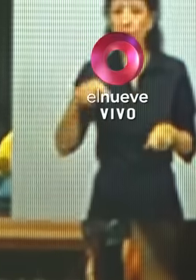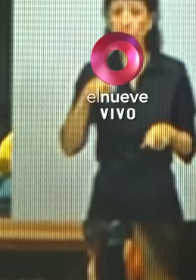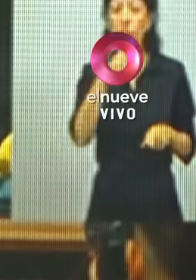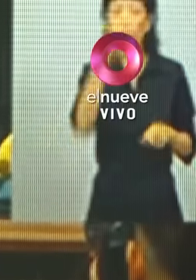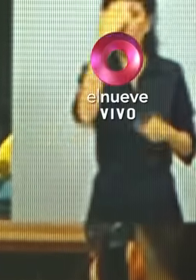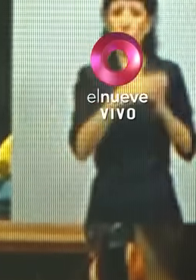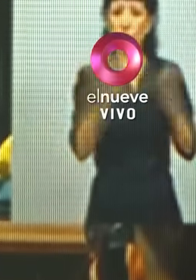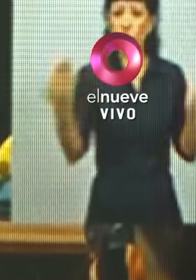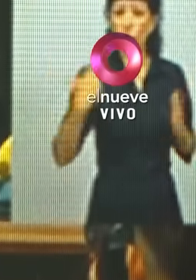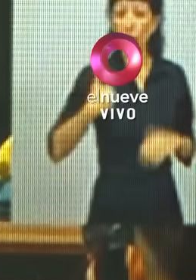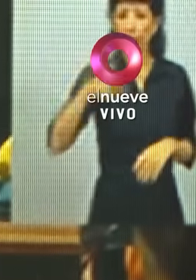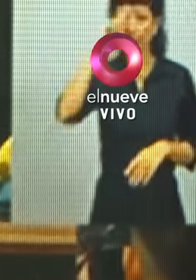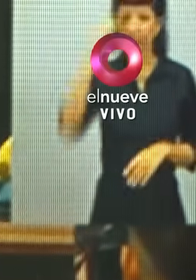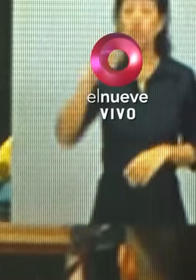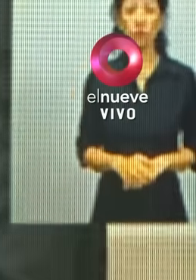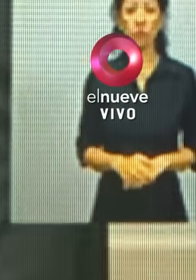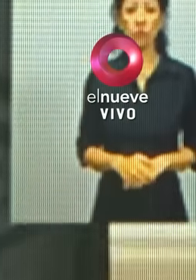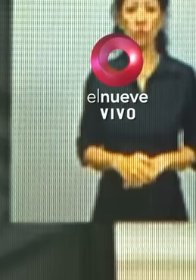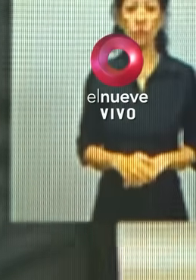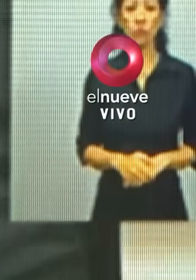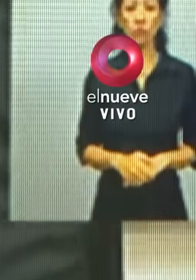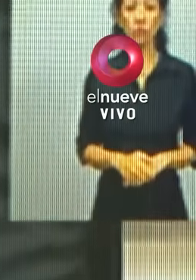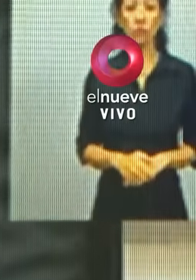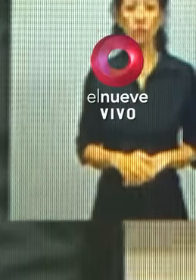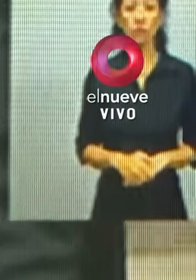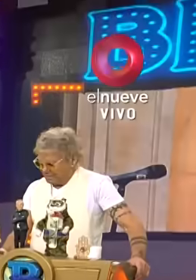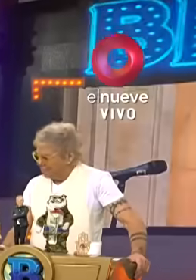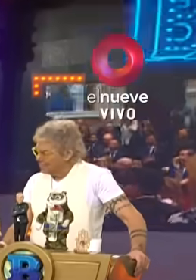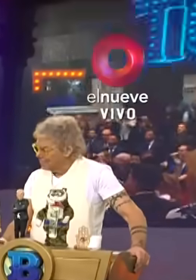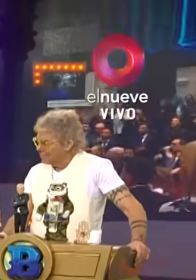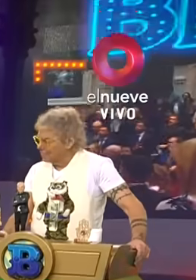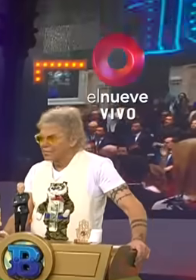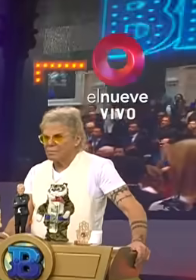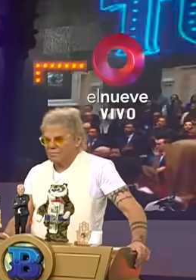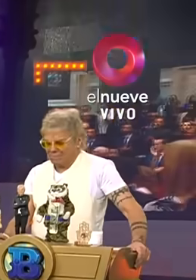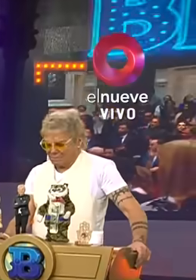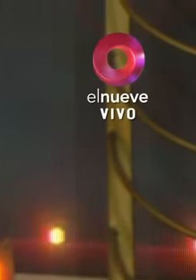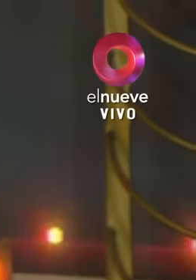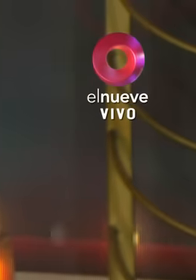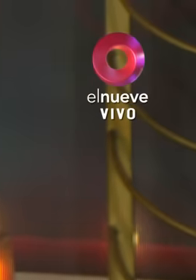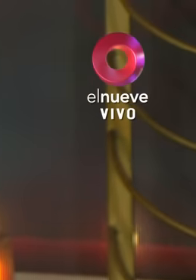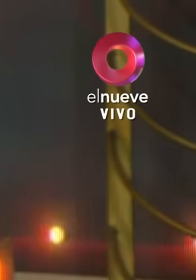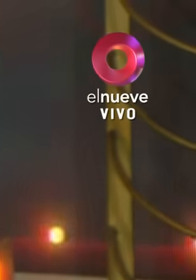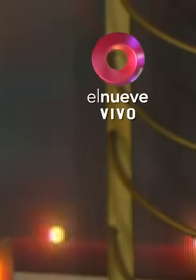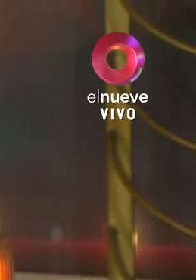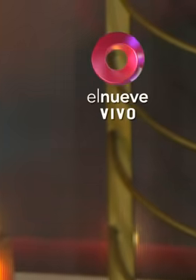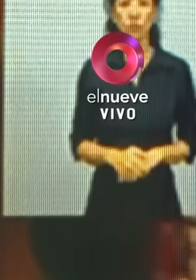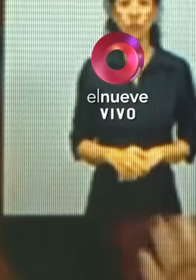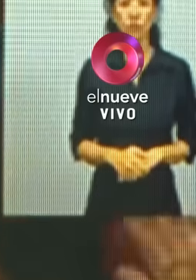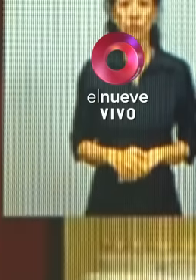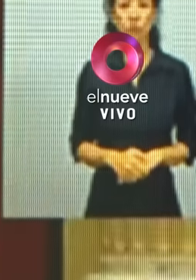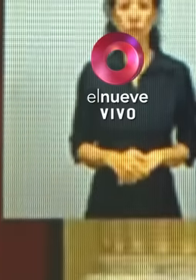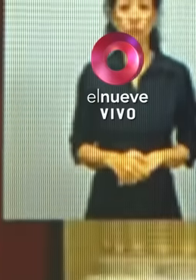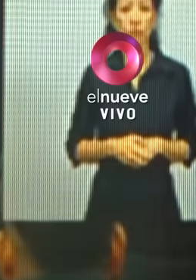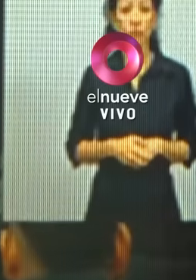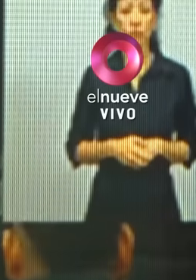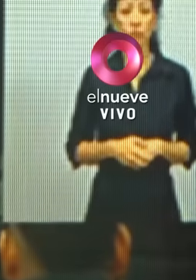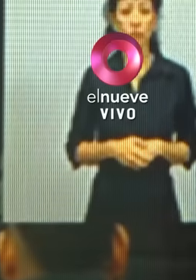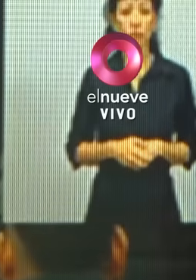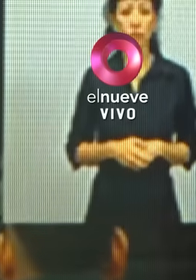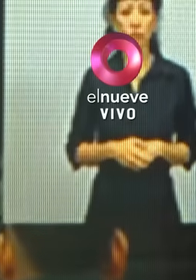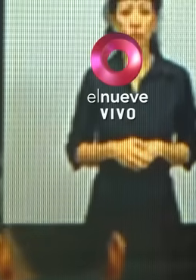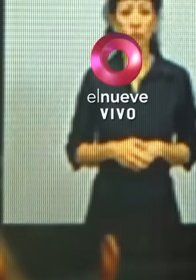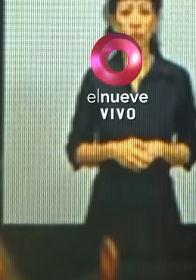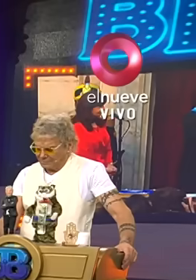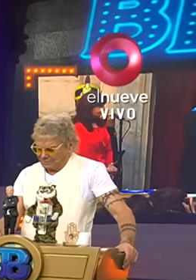que diga la verdad. El hombre dijo la verdad y la gente aplaudía que decía la verdad. Claro, eso remarcable. Es como, no, bueno, pero ¿te parece que es remarcable eso? ¿Eh?